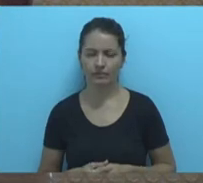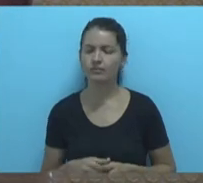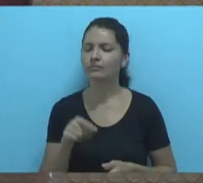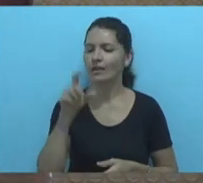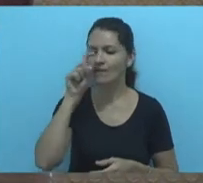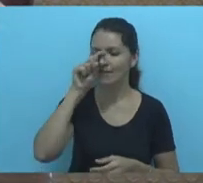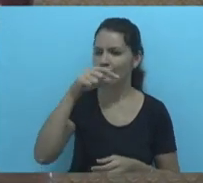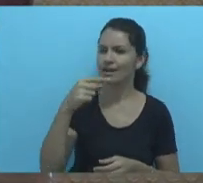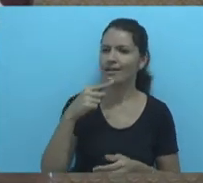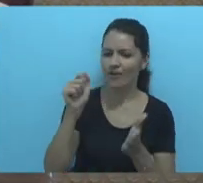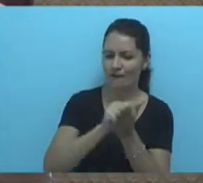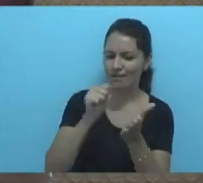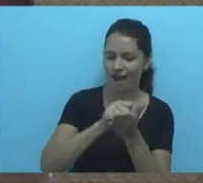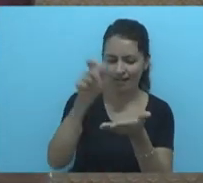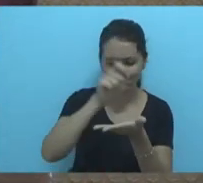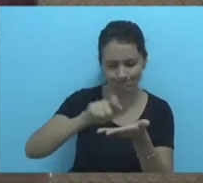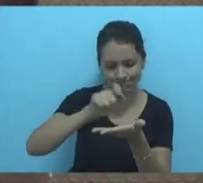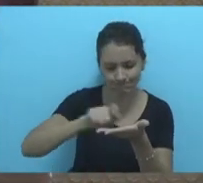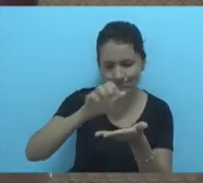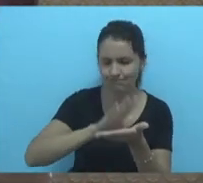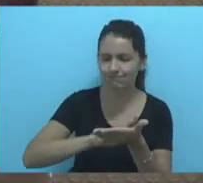Belgrano le contesta, lastimado y desgarrado: